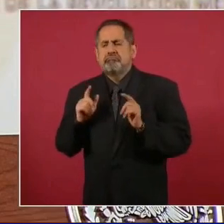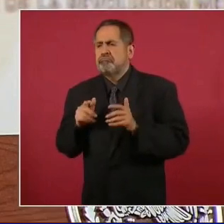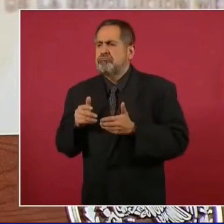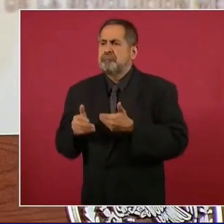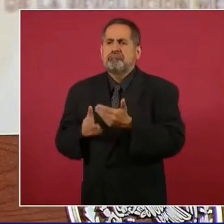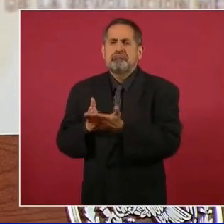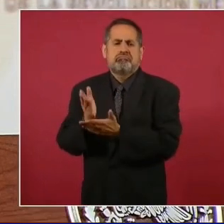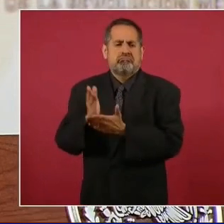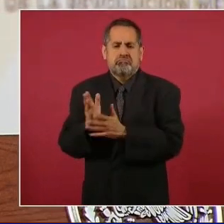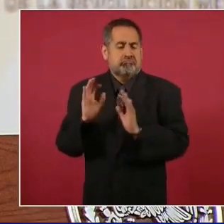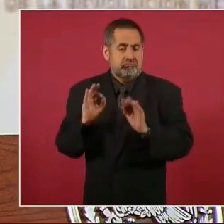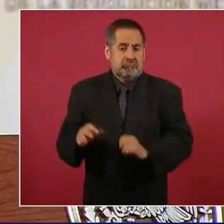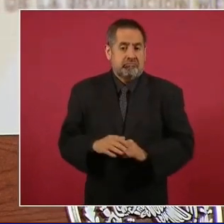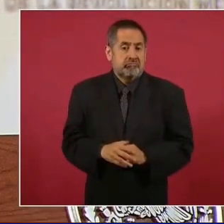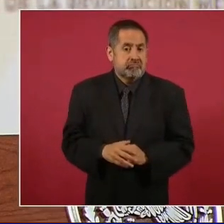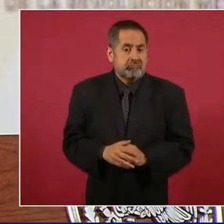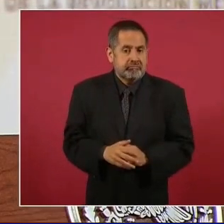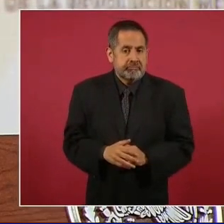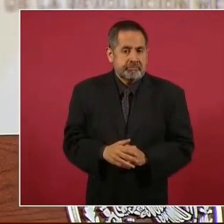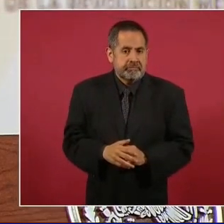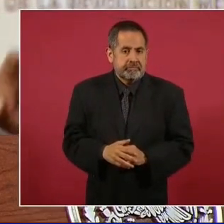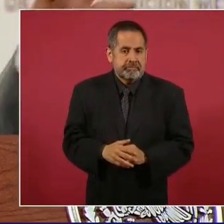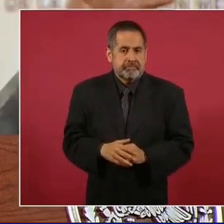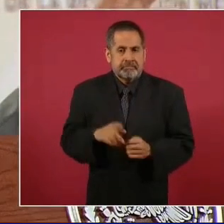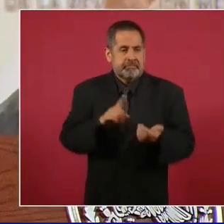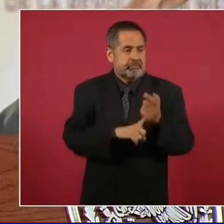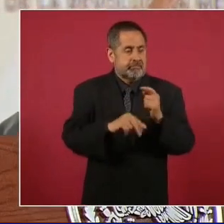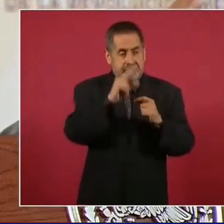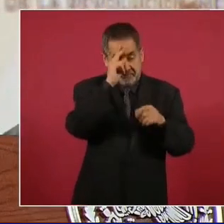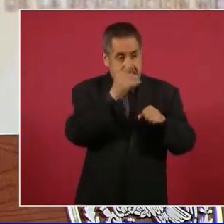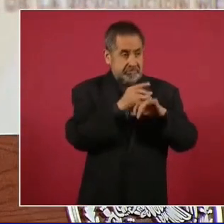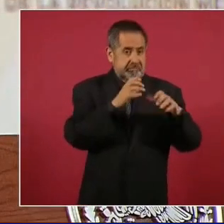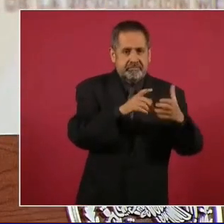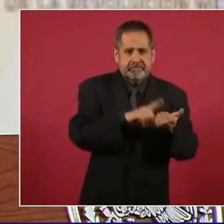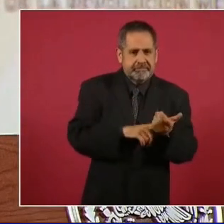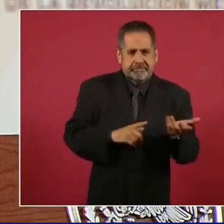a los grupos, ¿no?, de intelectuales orgánicos,